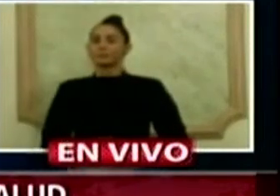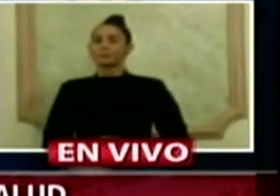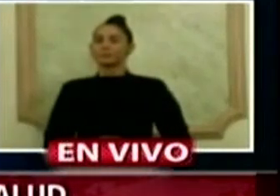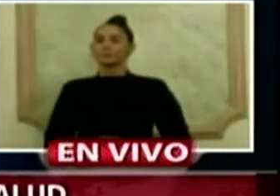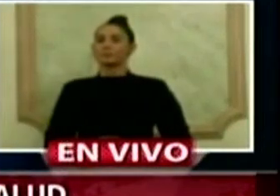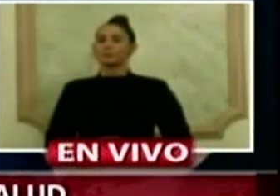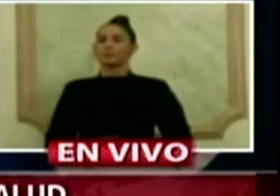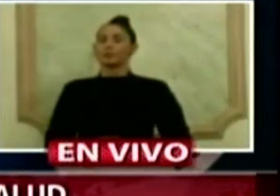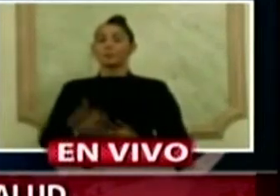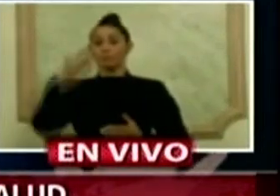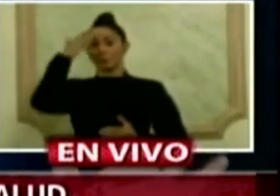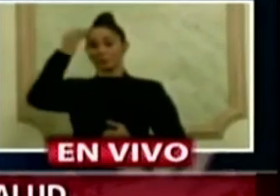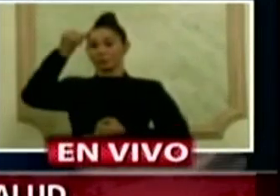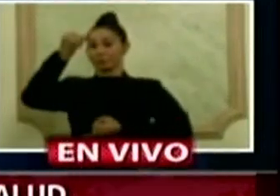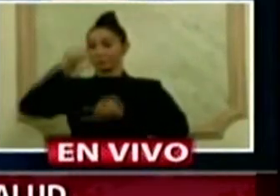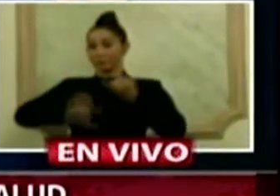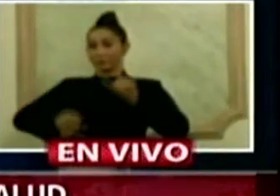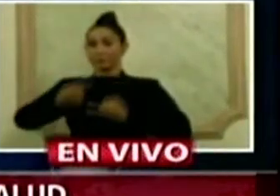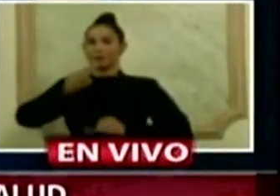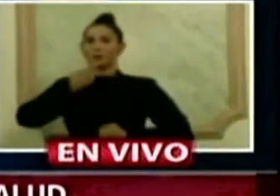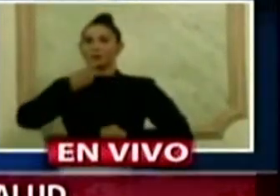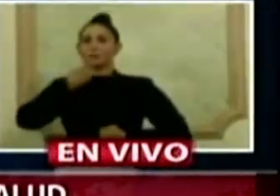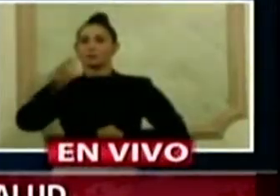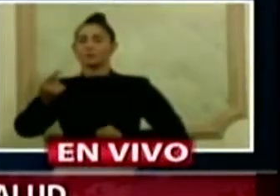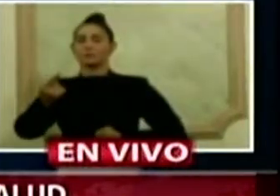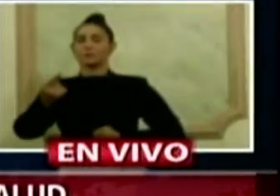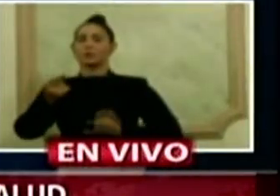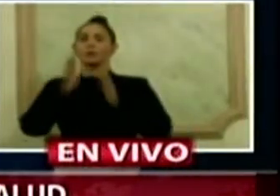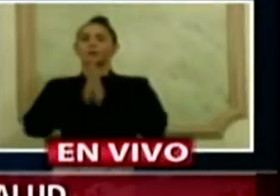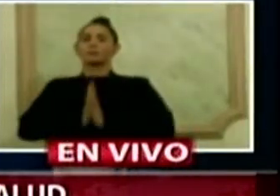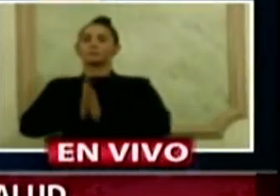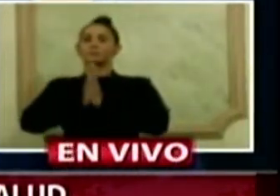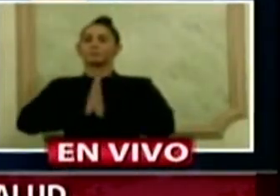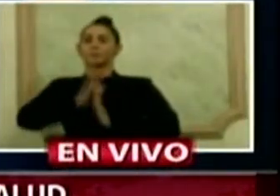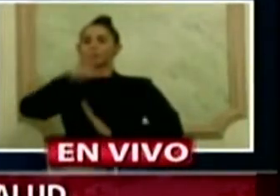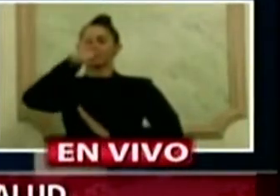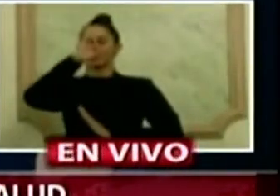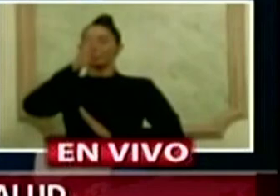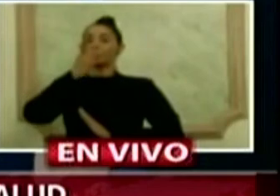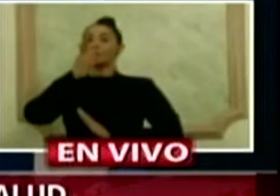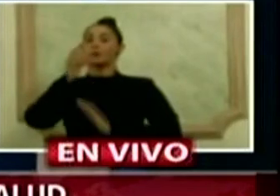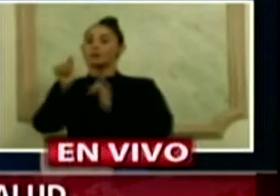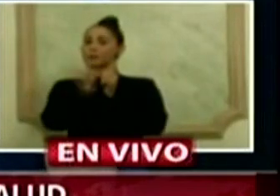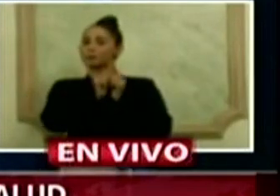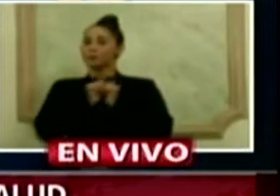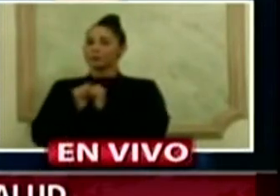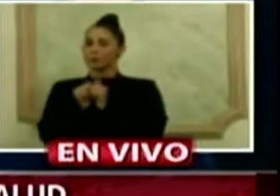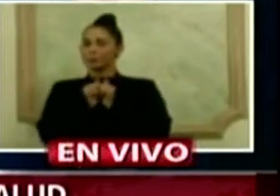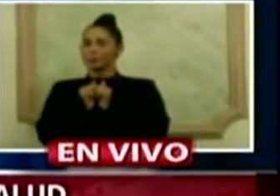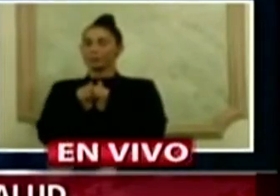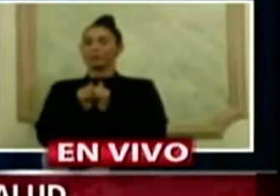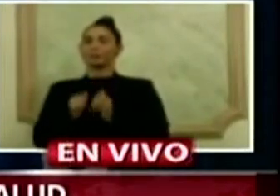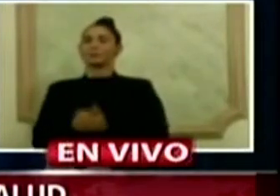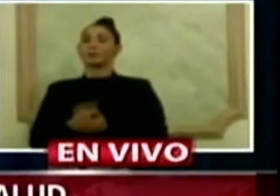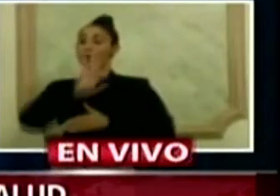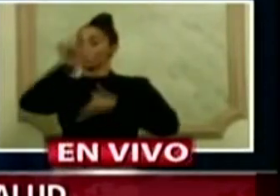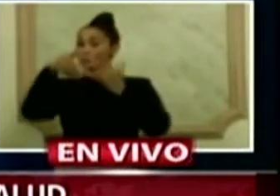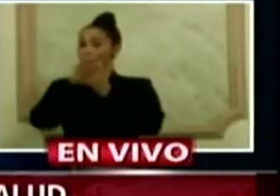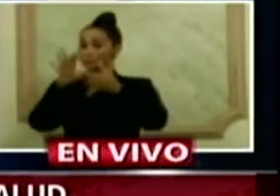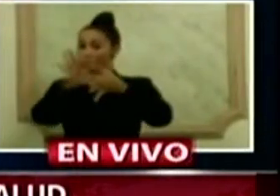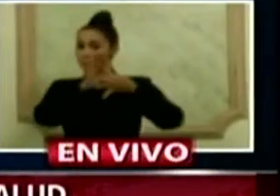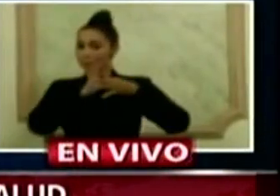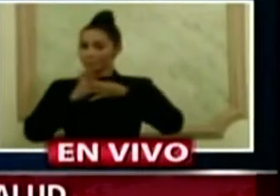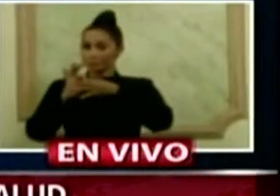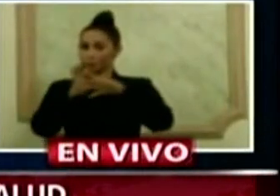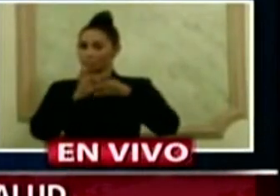concluyo diciendo, le pido al país que nos acompañen todos unidos